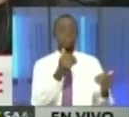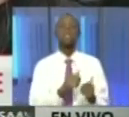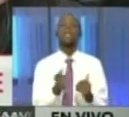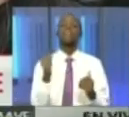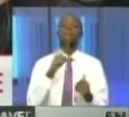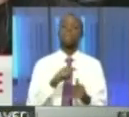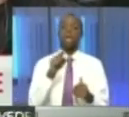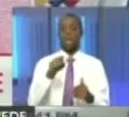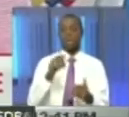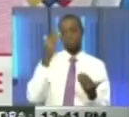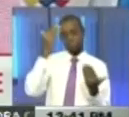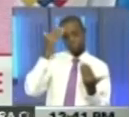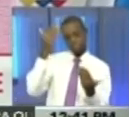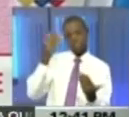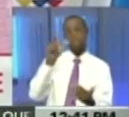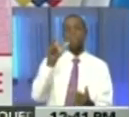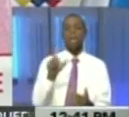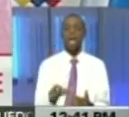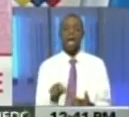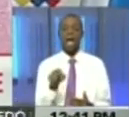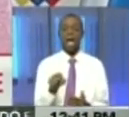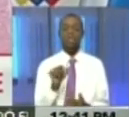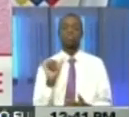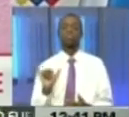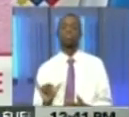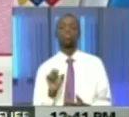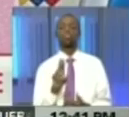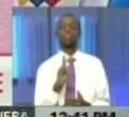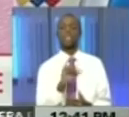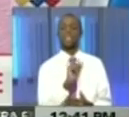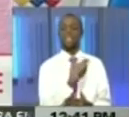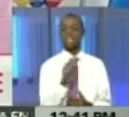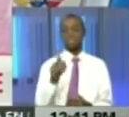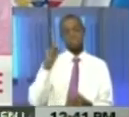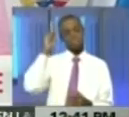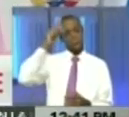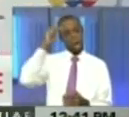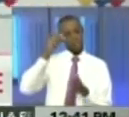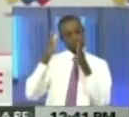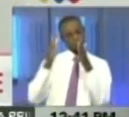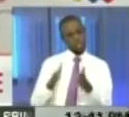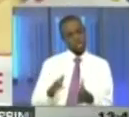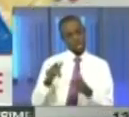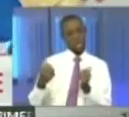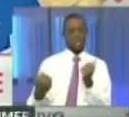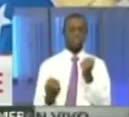saludar a la profesora Judith Valencia, aquí presente con nosotros.